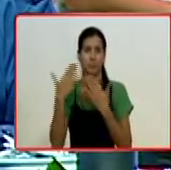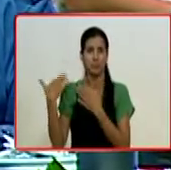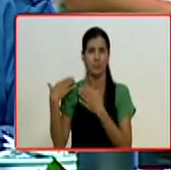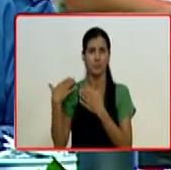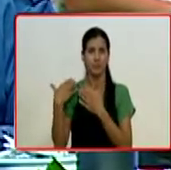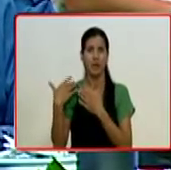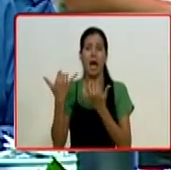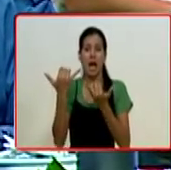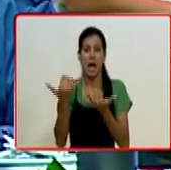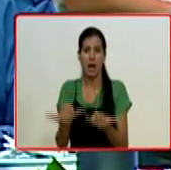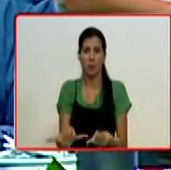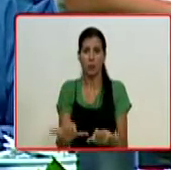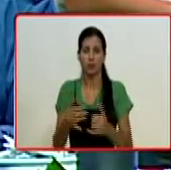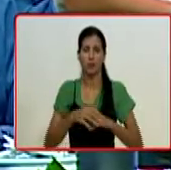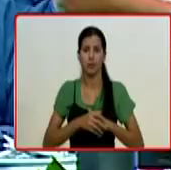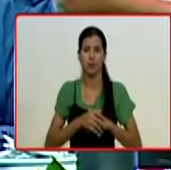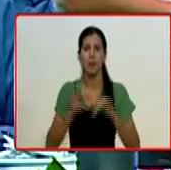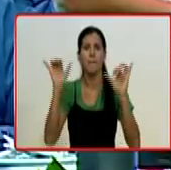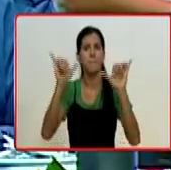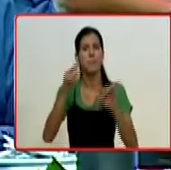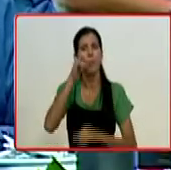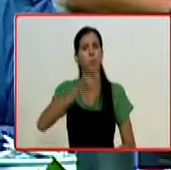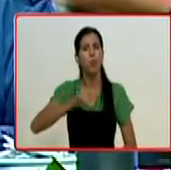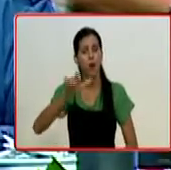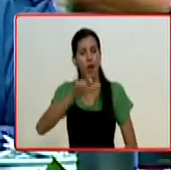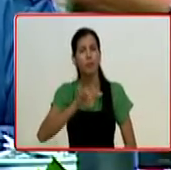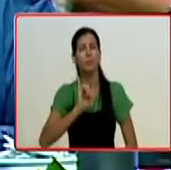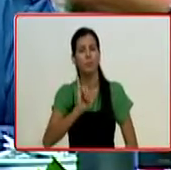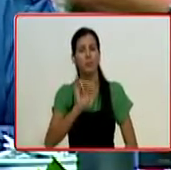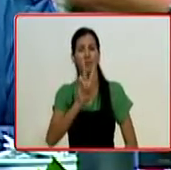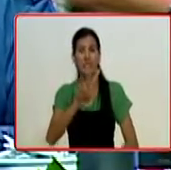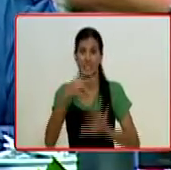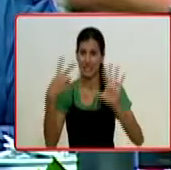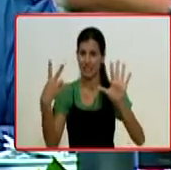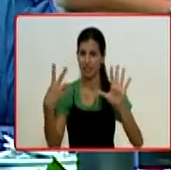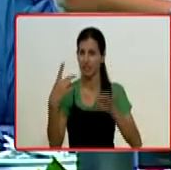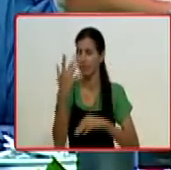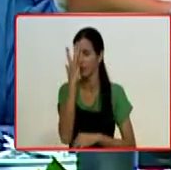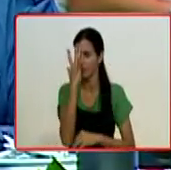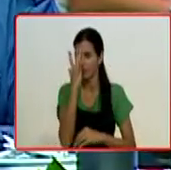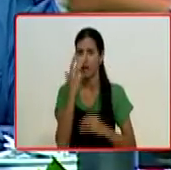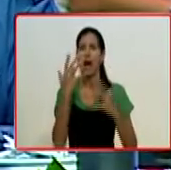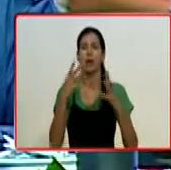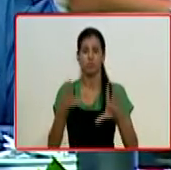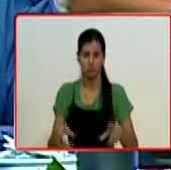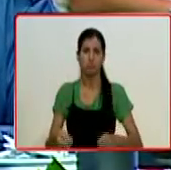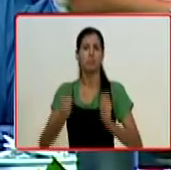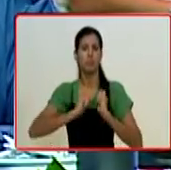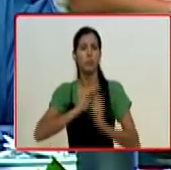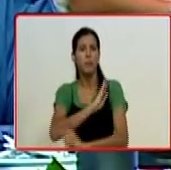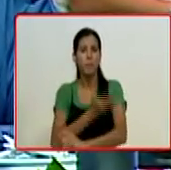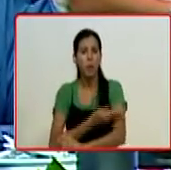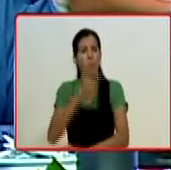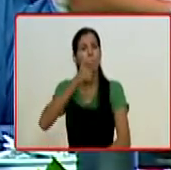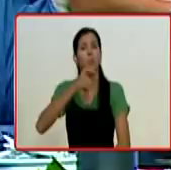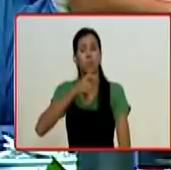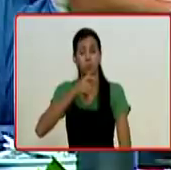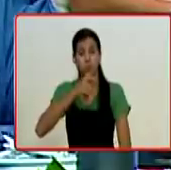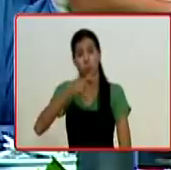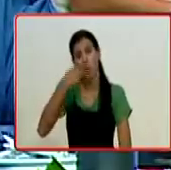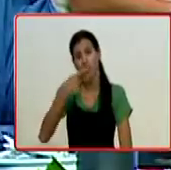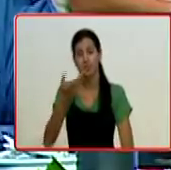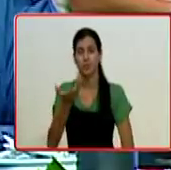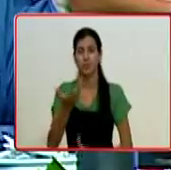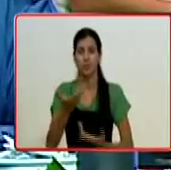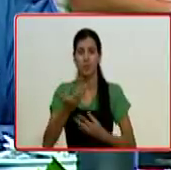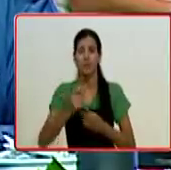que hoy... El mismo pueblo del 27 de febrero es poder político en Venezuela y está haciendo una